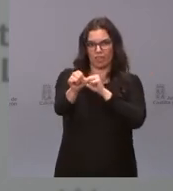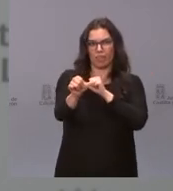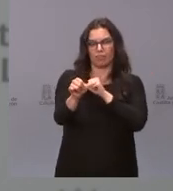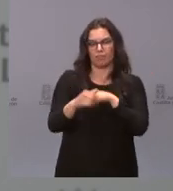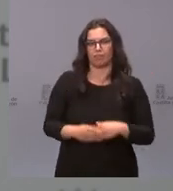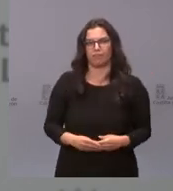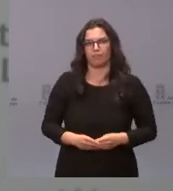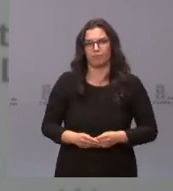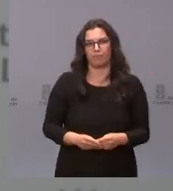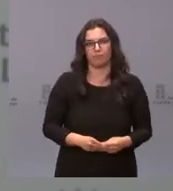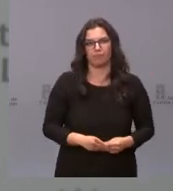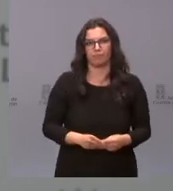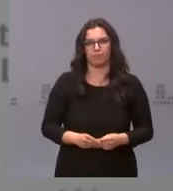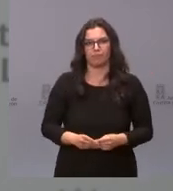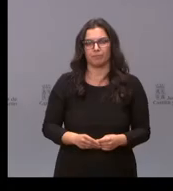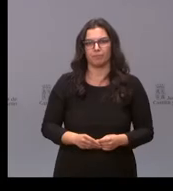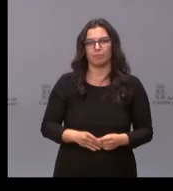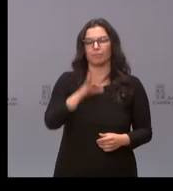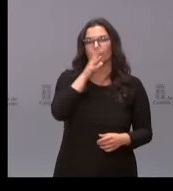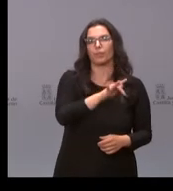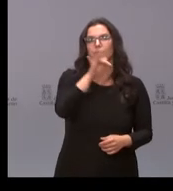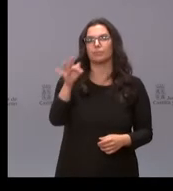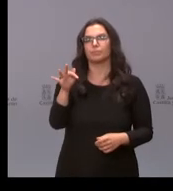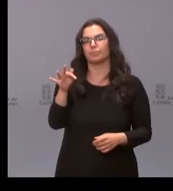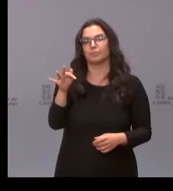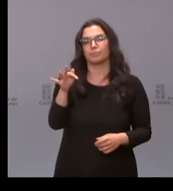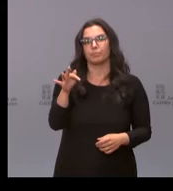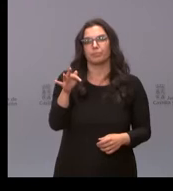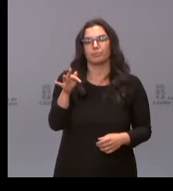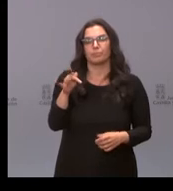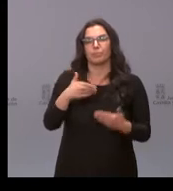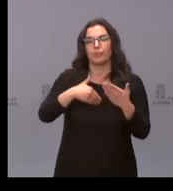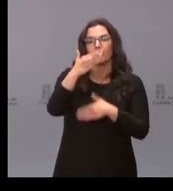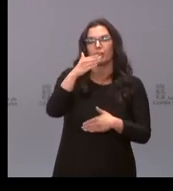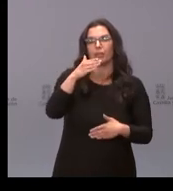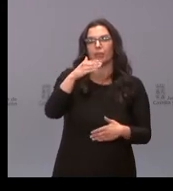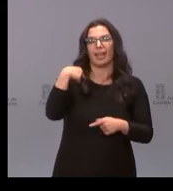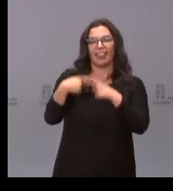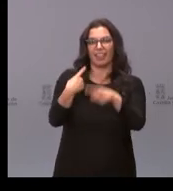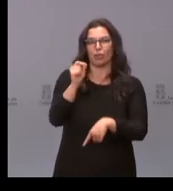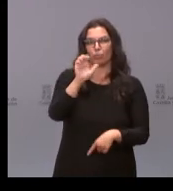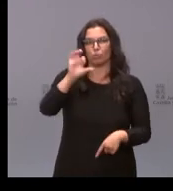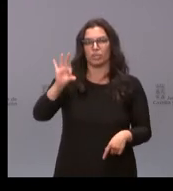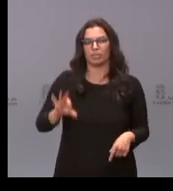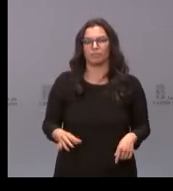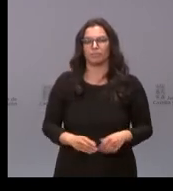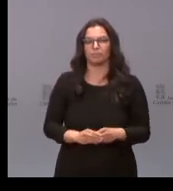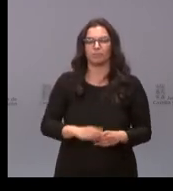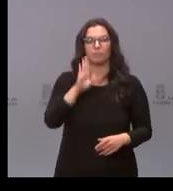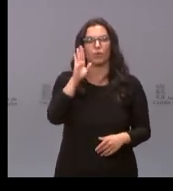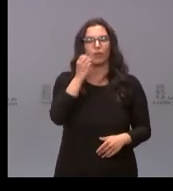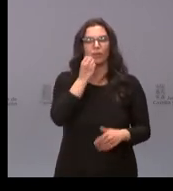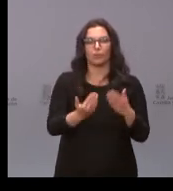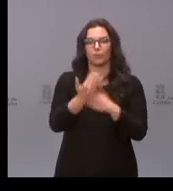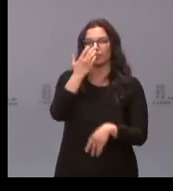castilla pues es el turno de ángel villaescusa del diario punto es ángel hola hola buenas qué